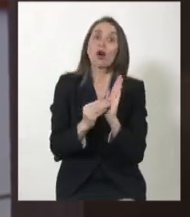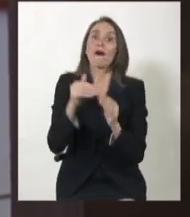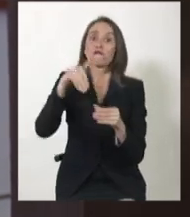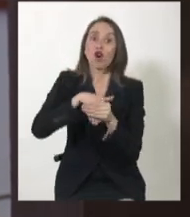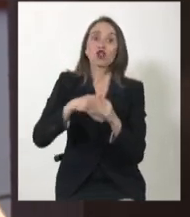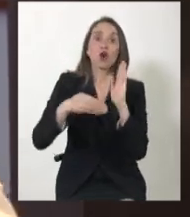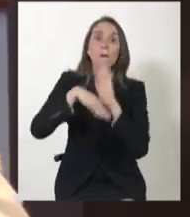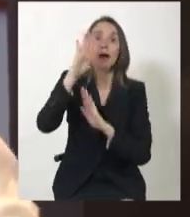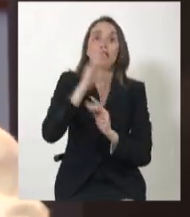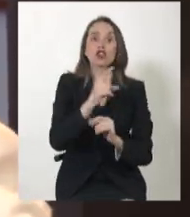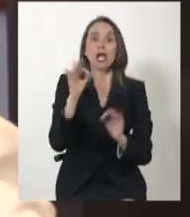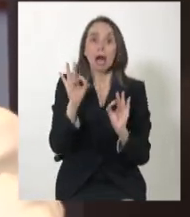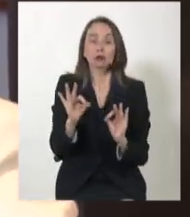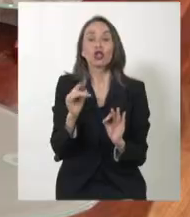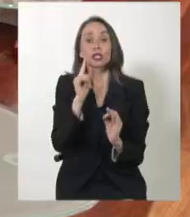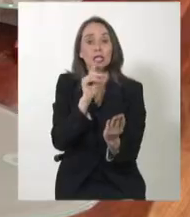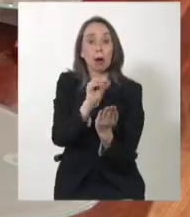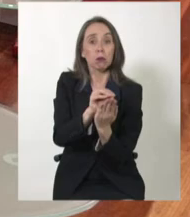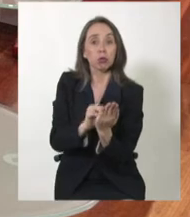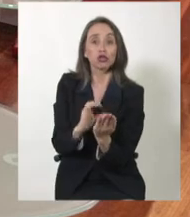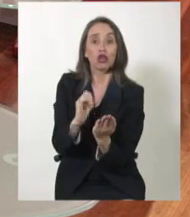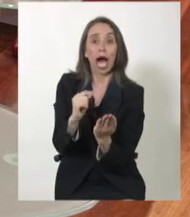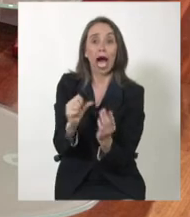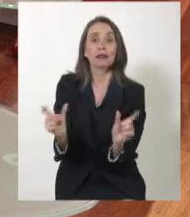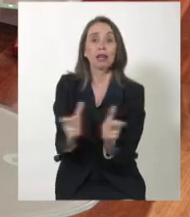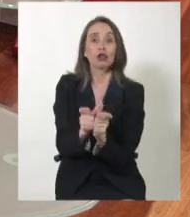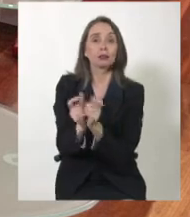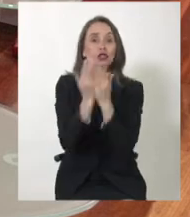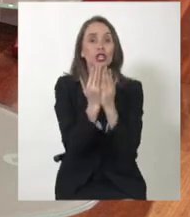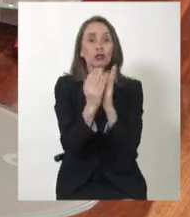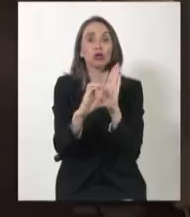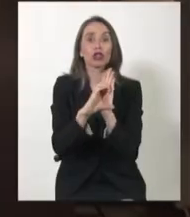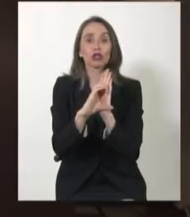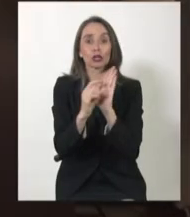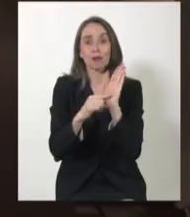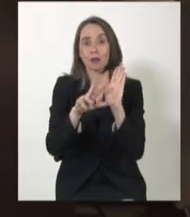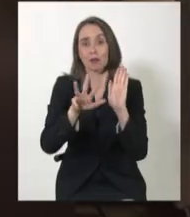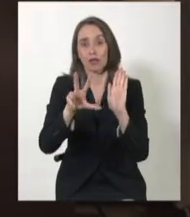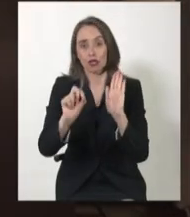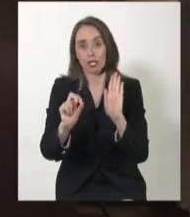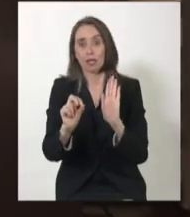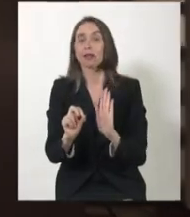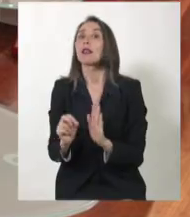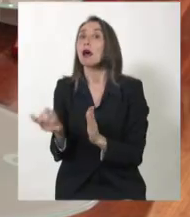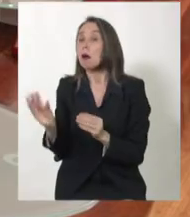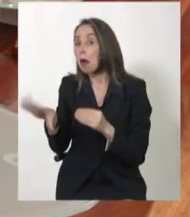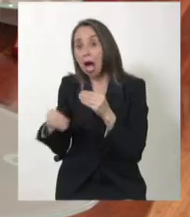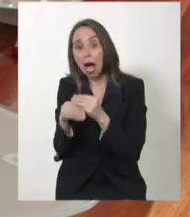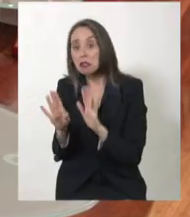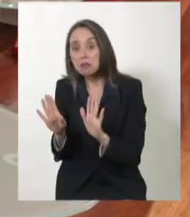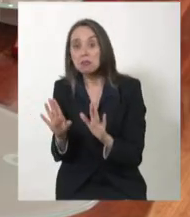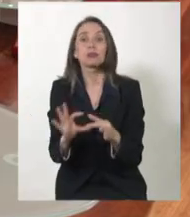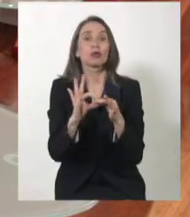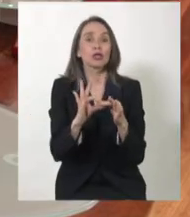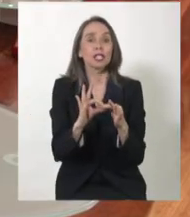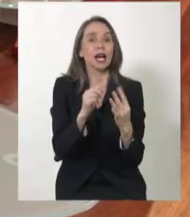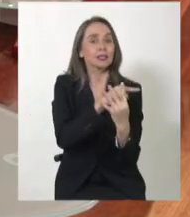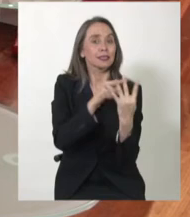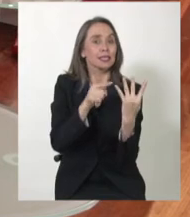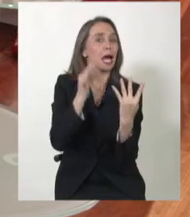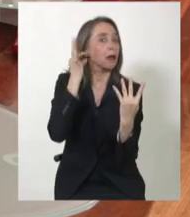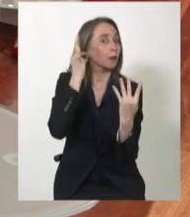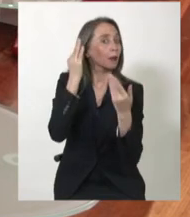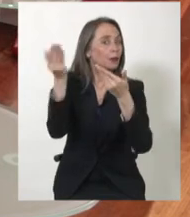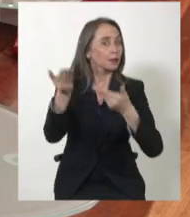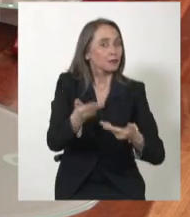en las actas de la Comisión de Estudio. ¿Algo más que agregar? ¿Alguno? Bueno, queremos agradecer la presencia a todas nuestras invitadas, a